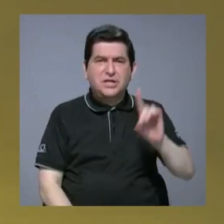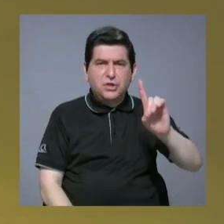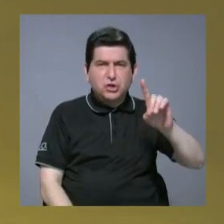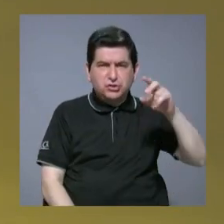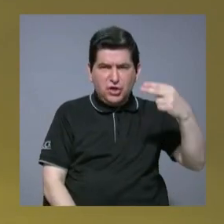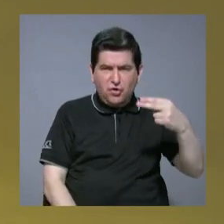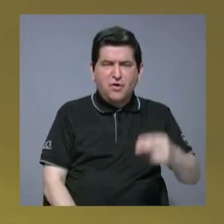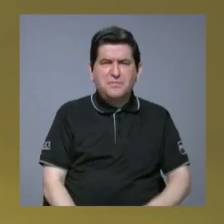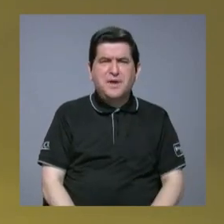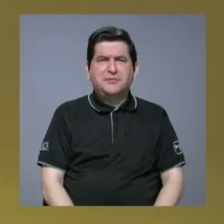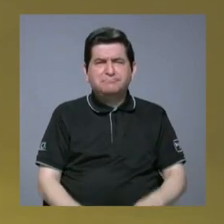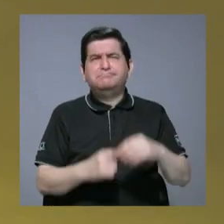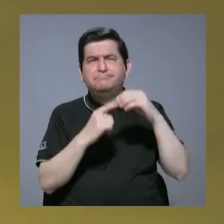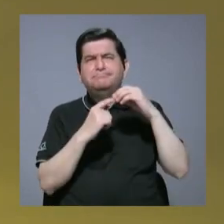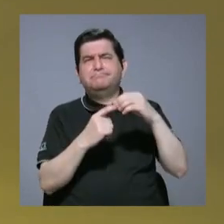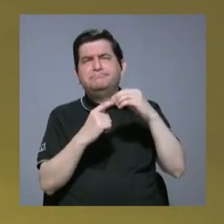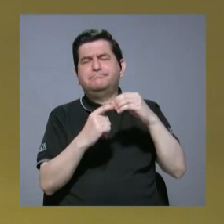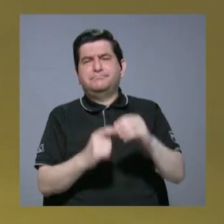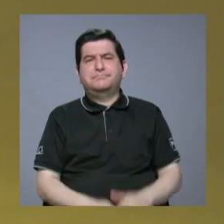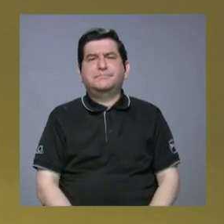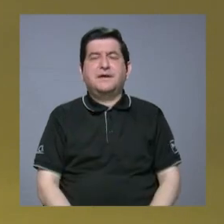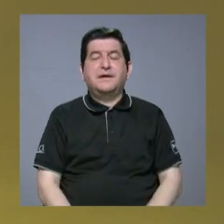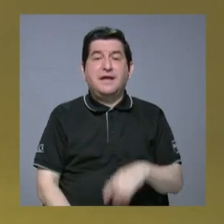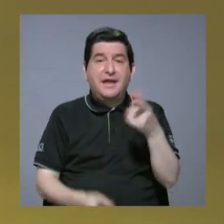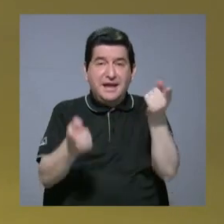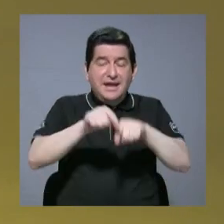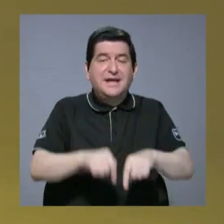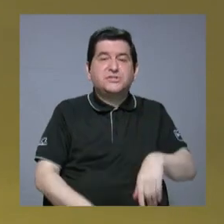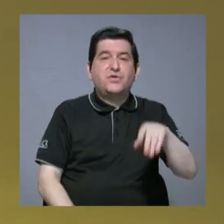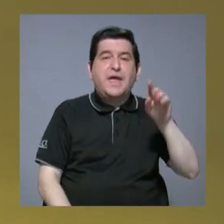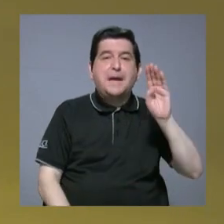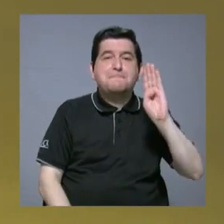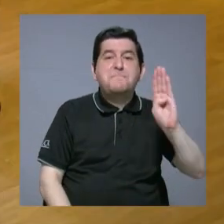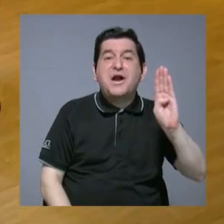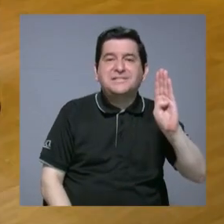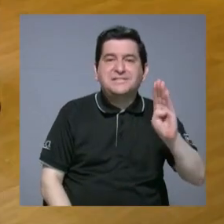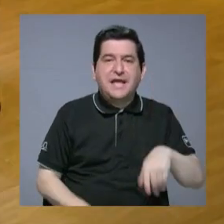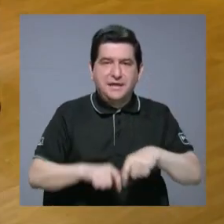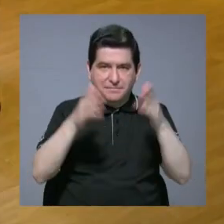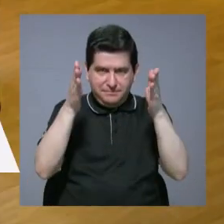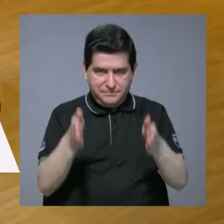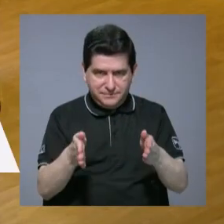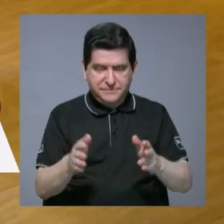más... A Bernstein. Exactamente.